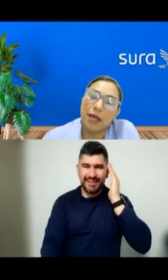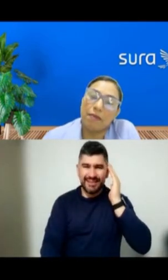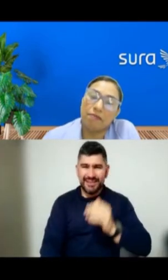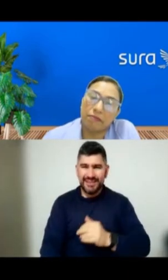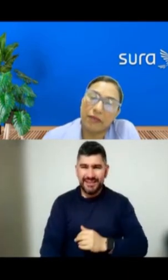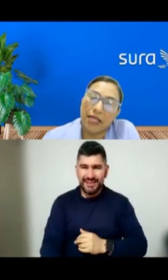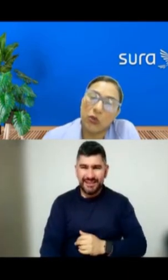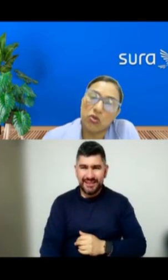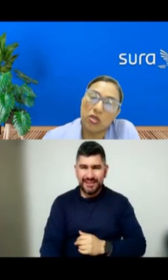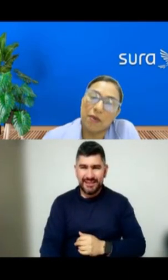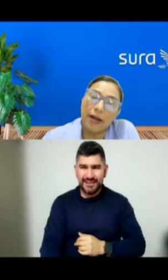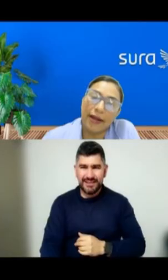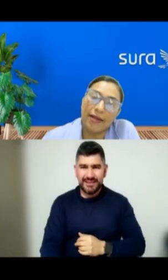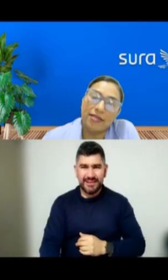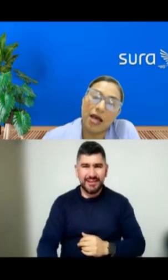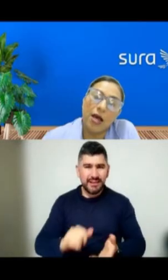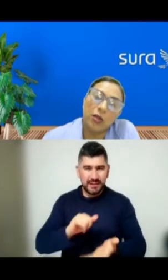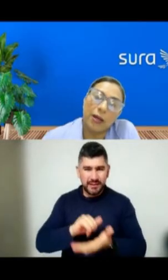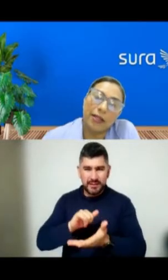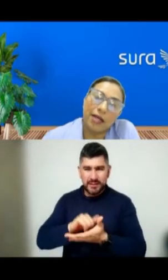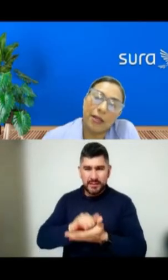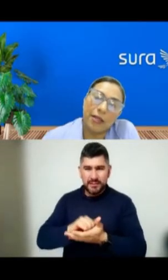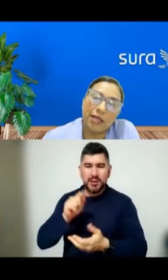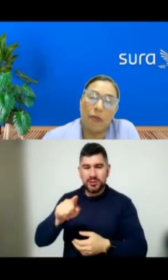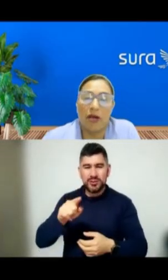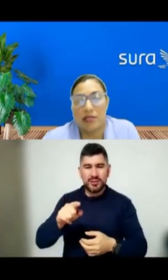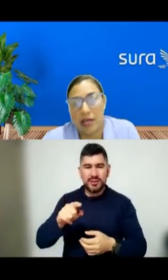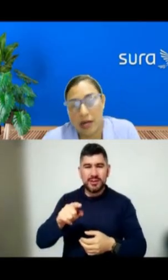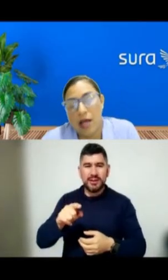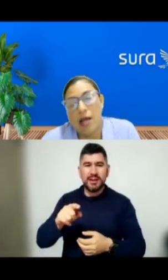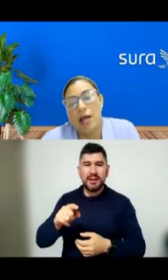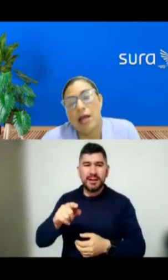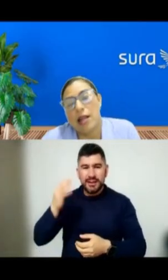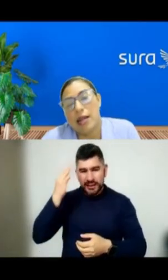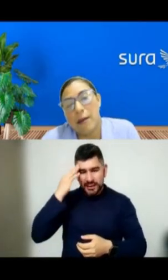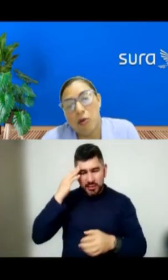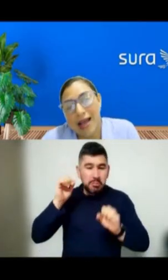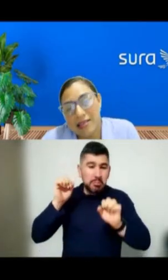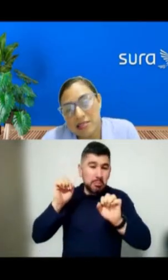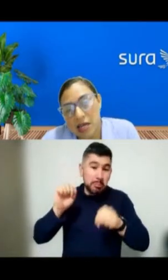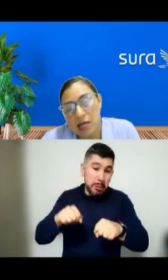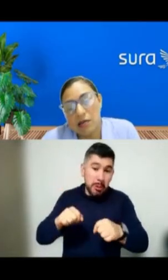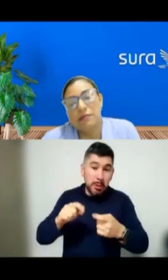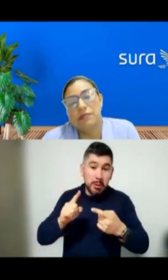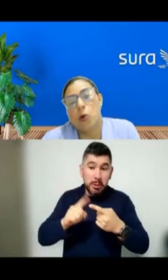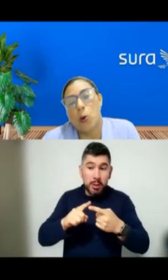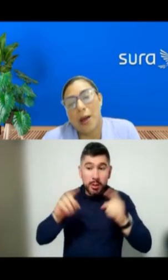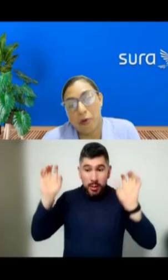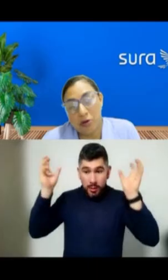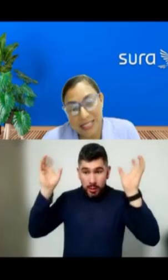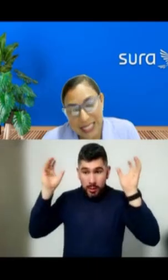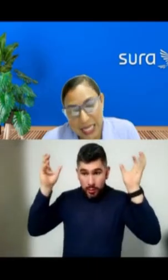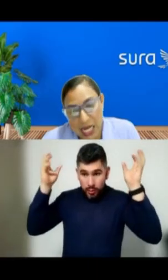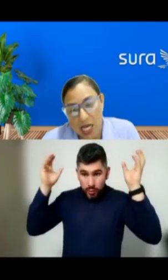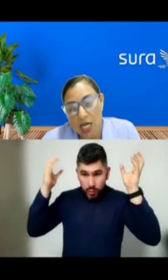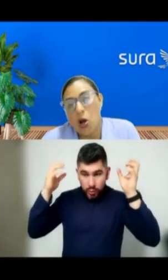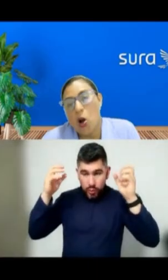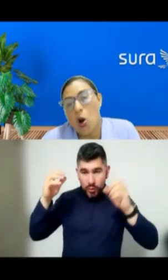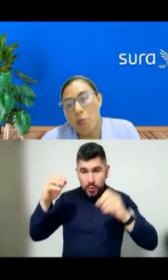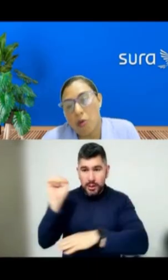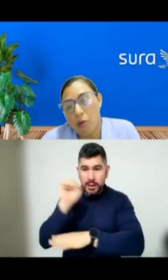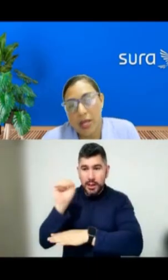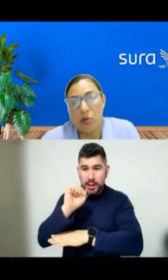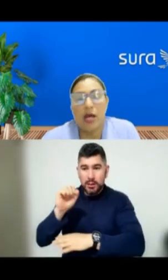al sistema de las instituciones de emergencia, automáticamente ya puede ser la ambulancia o la